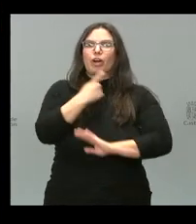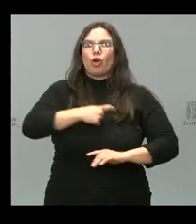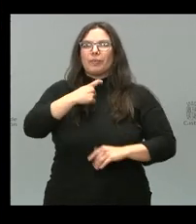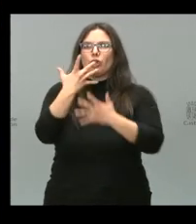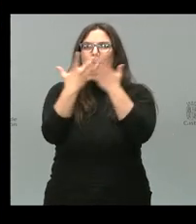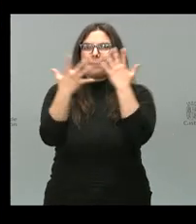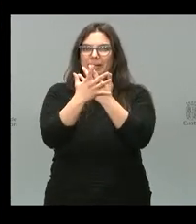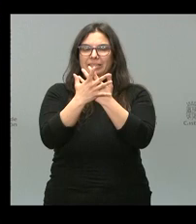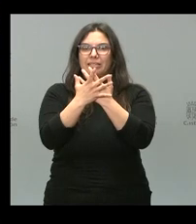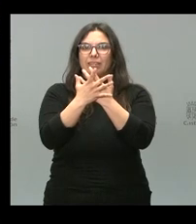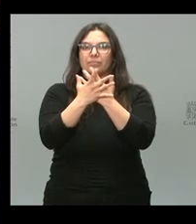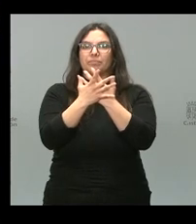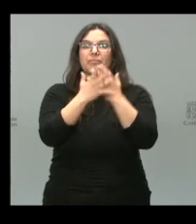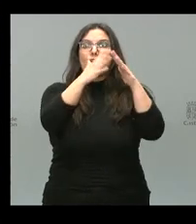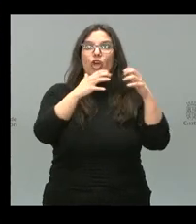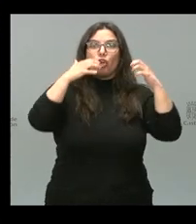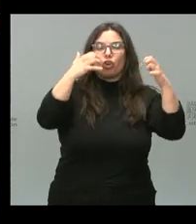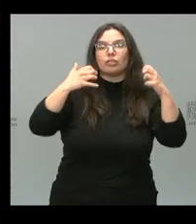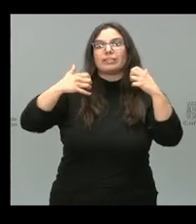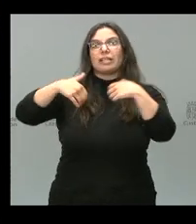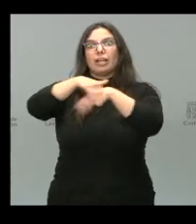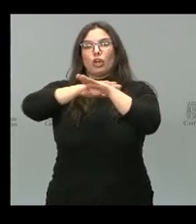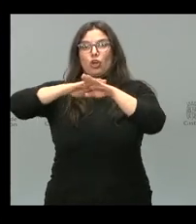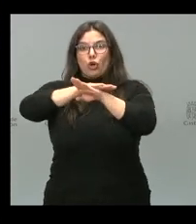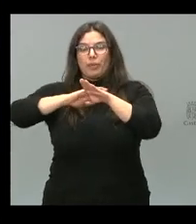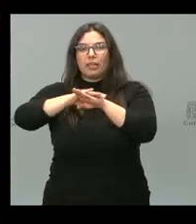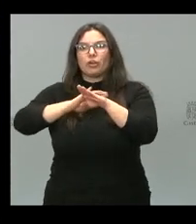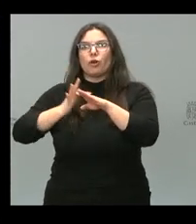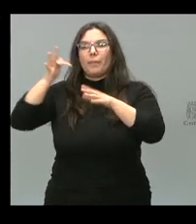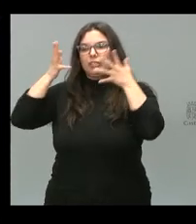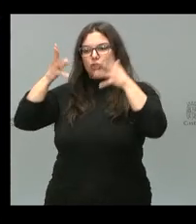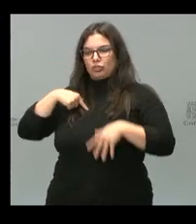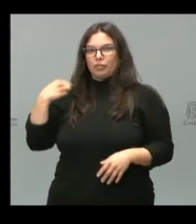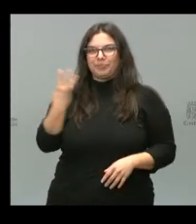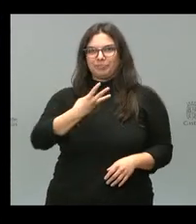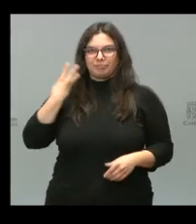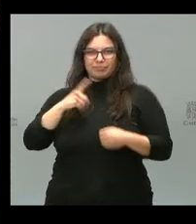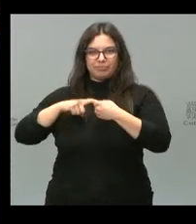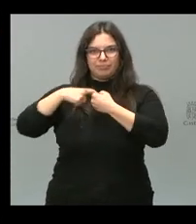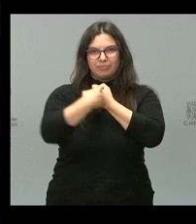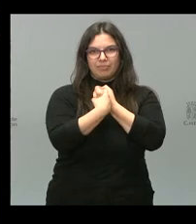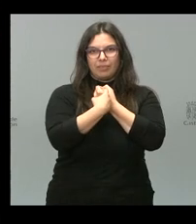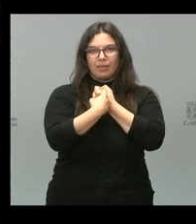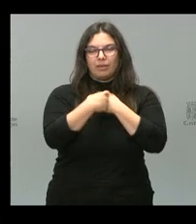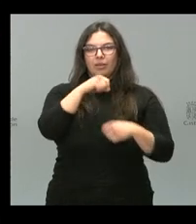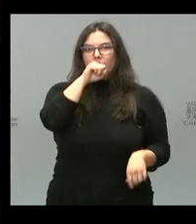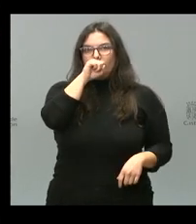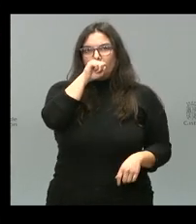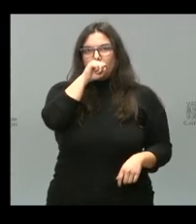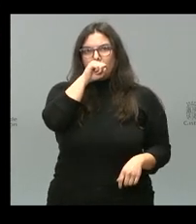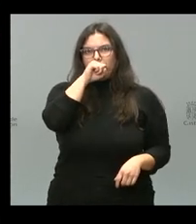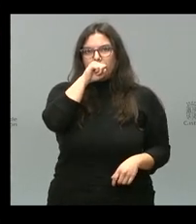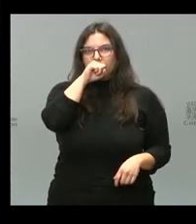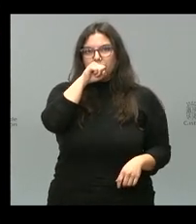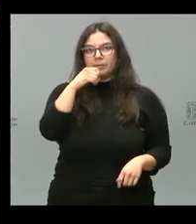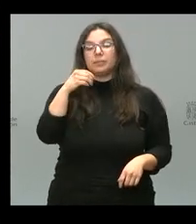el legislativo El Ejecutivo y el propio consejo que desarrollemos lo que dice siempre con